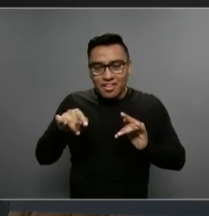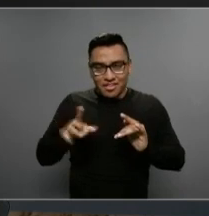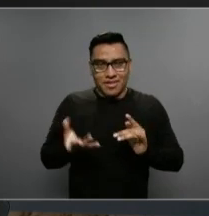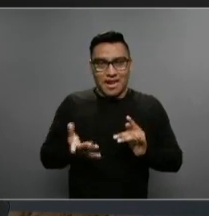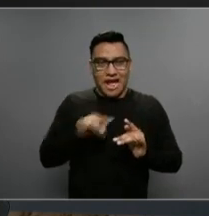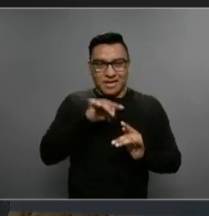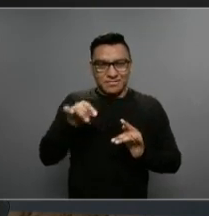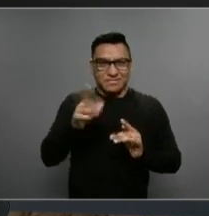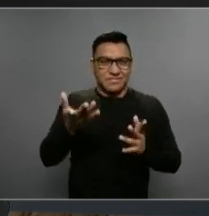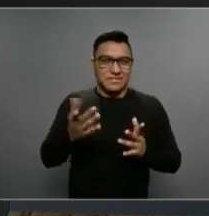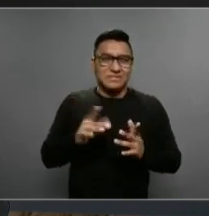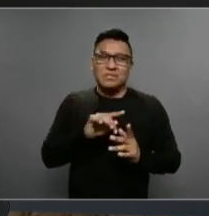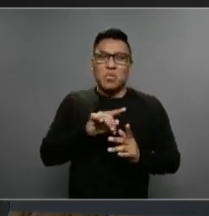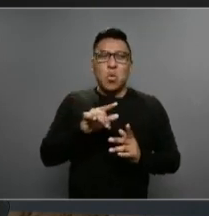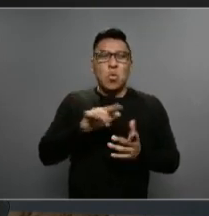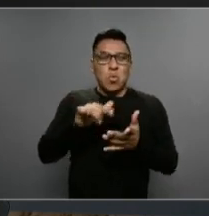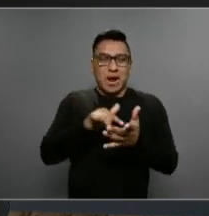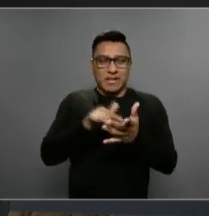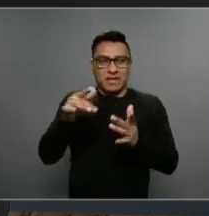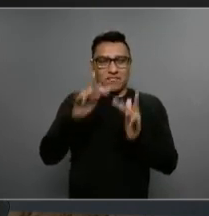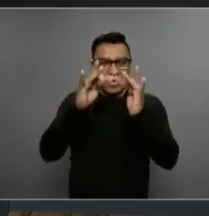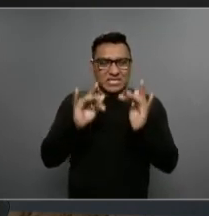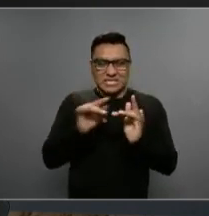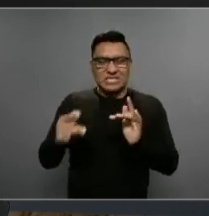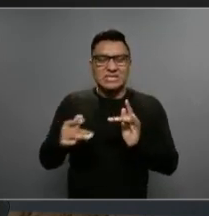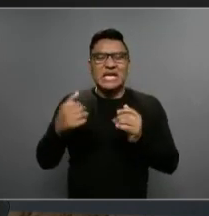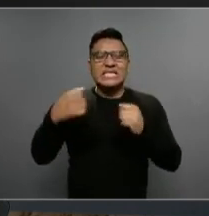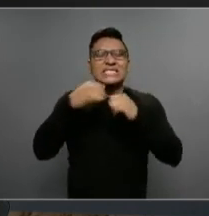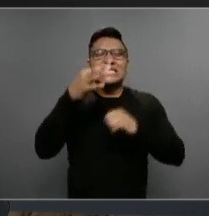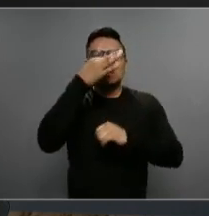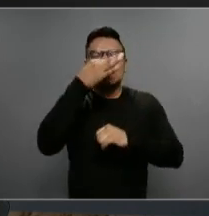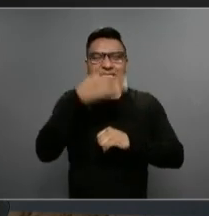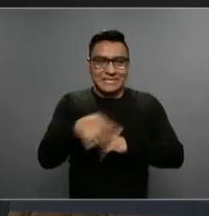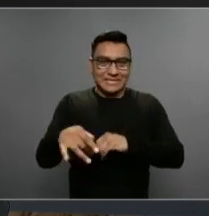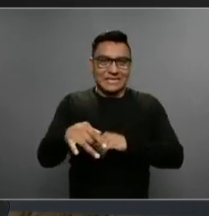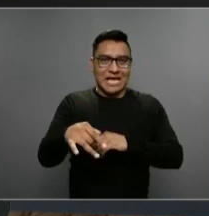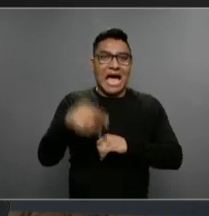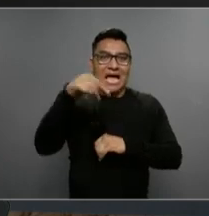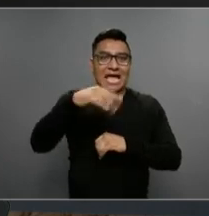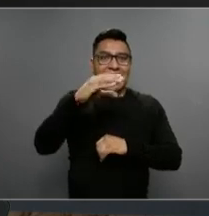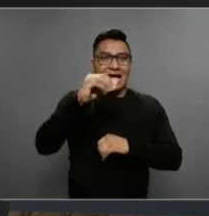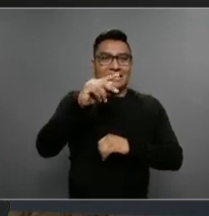con Francia, en Cataluña había